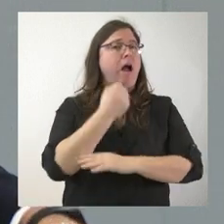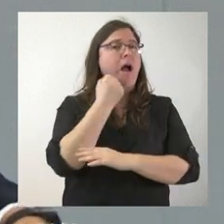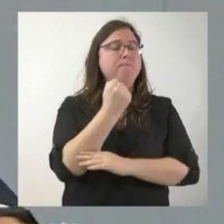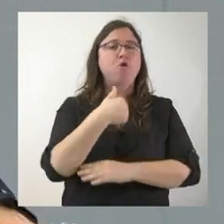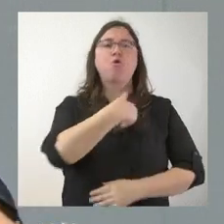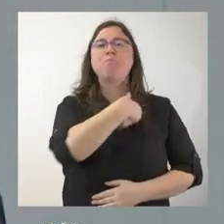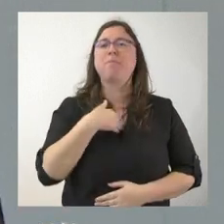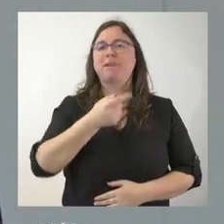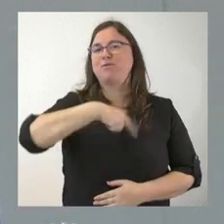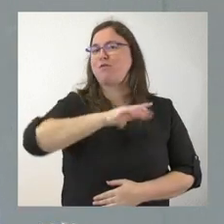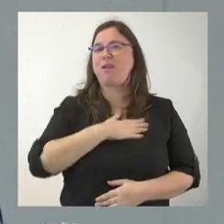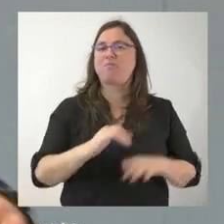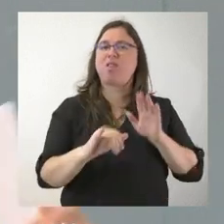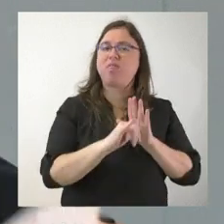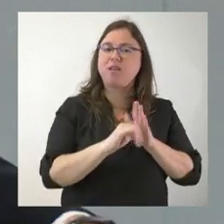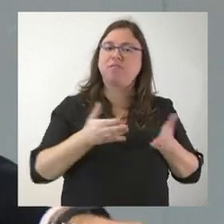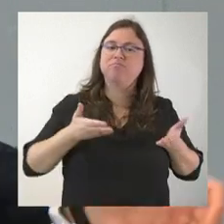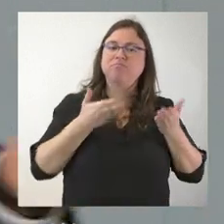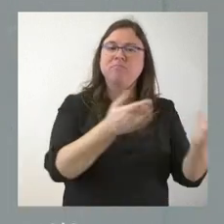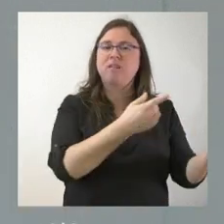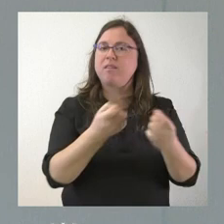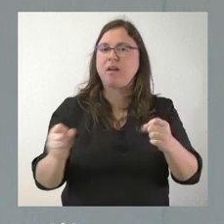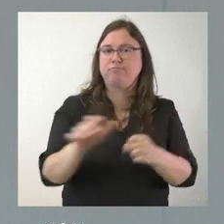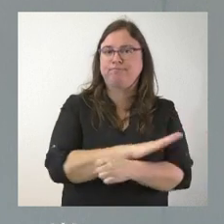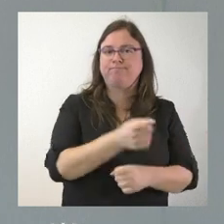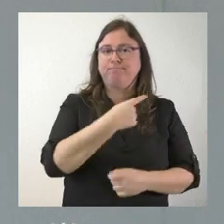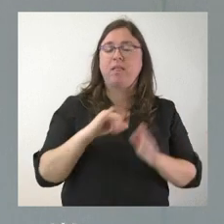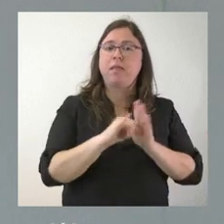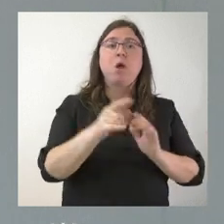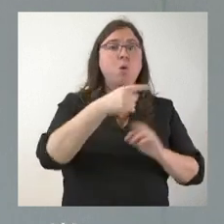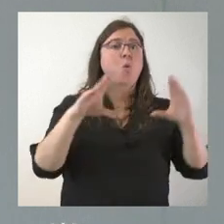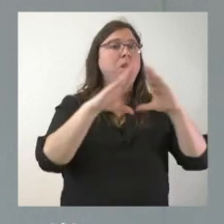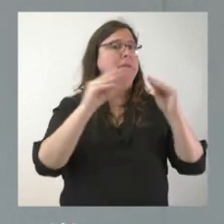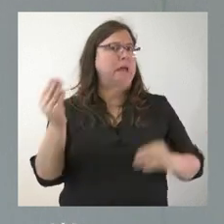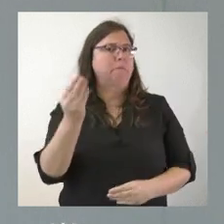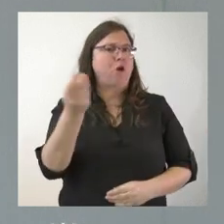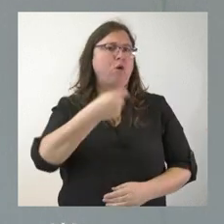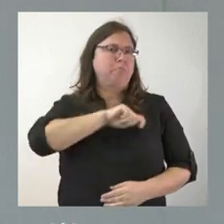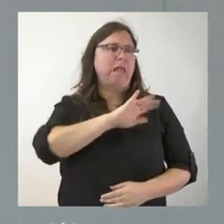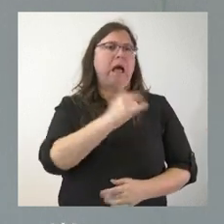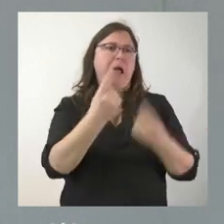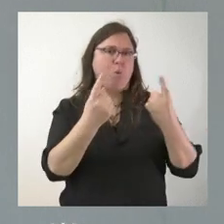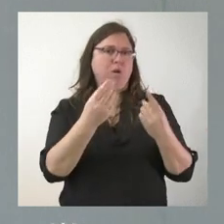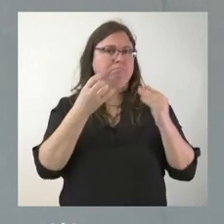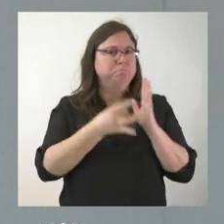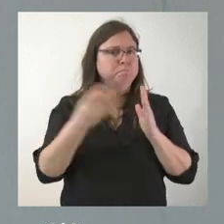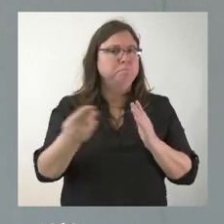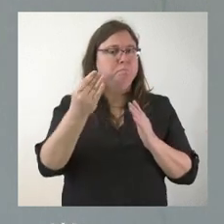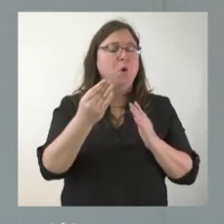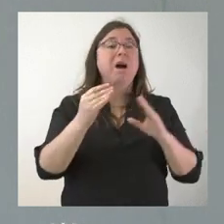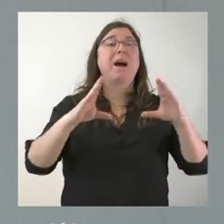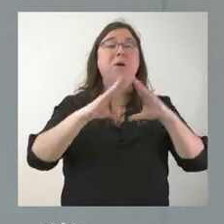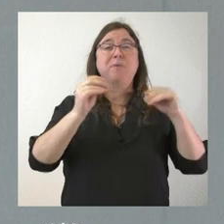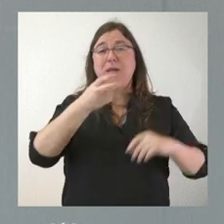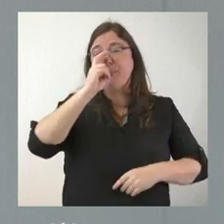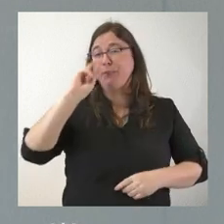cerca de ellos de sus problemas y de sus necesidades tenemos algunas de las mejores universidades de España tenemos algunas de las universidades más antiguas